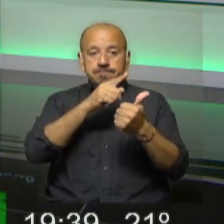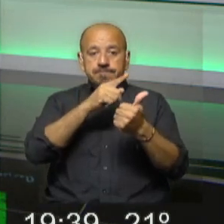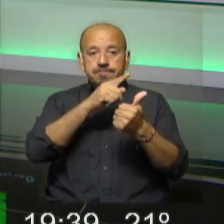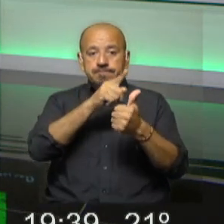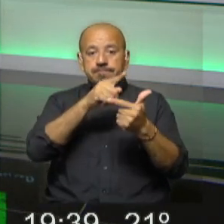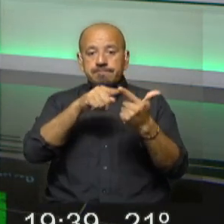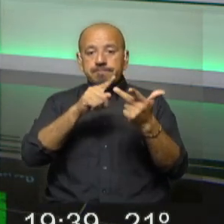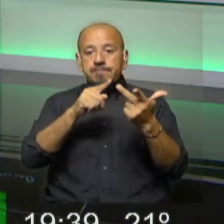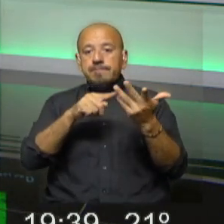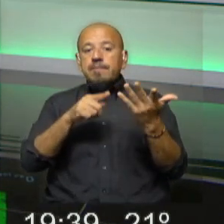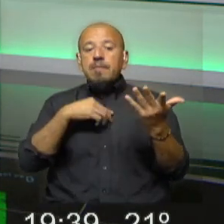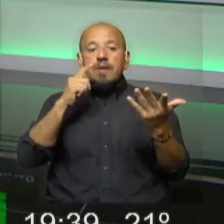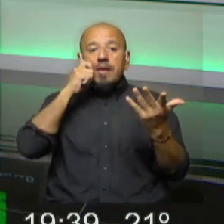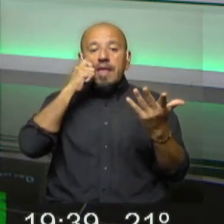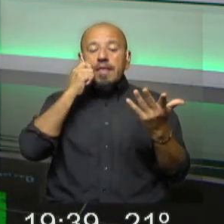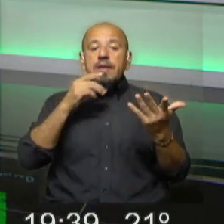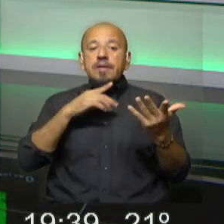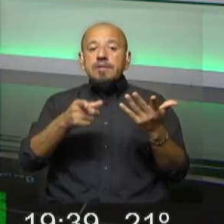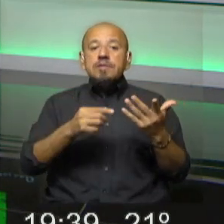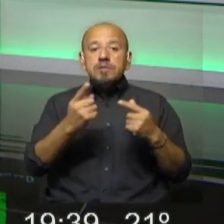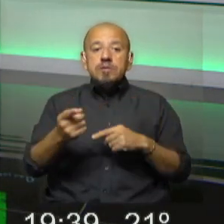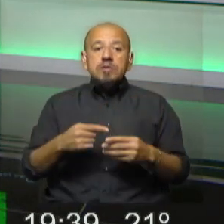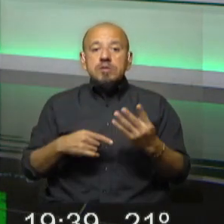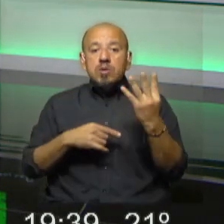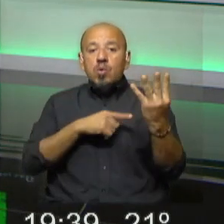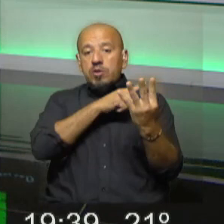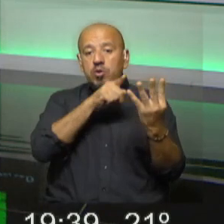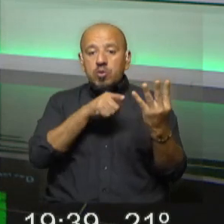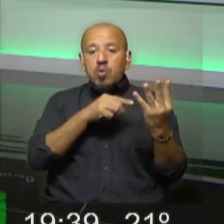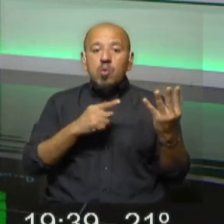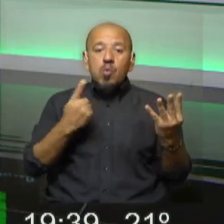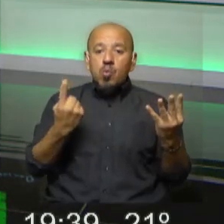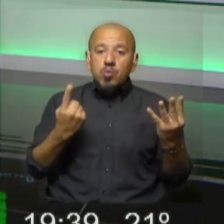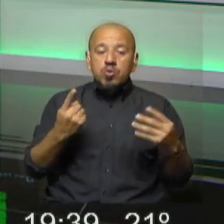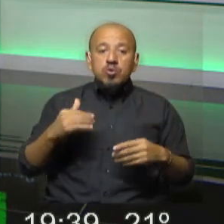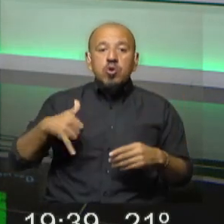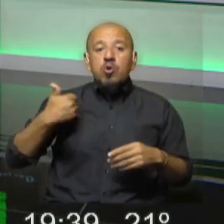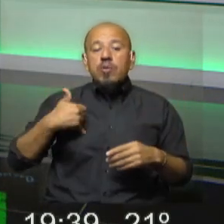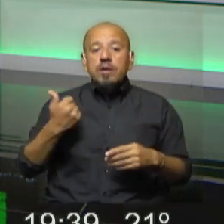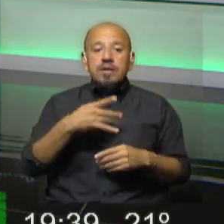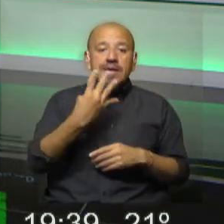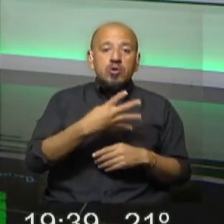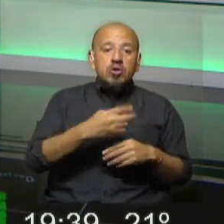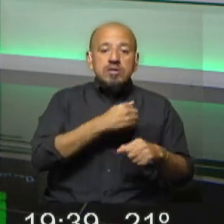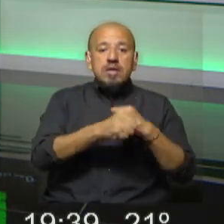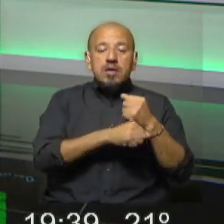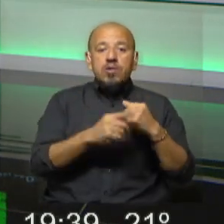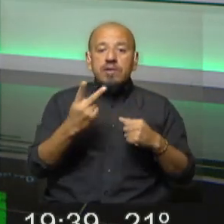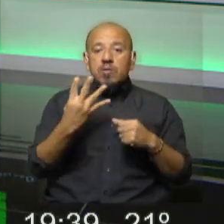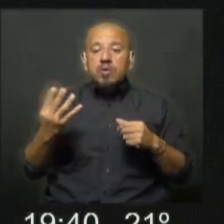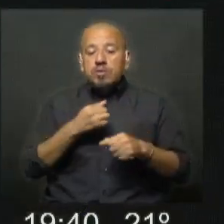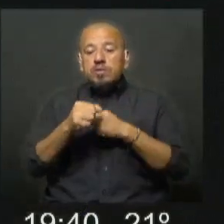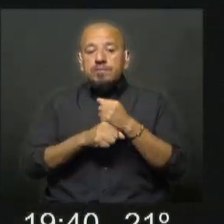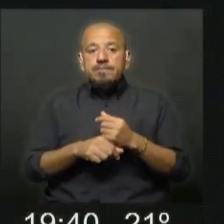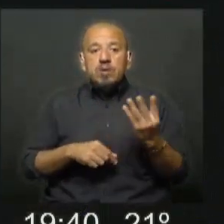discutido varias veces, porque es un fenómeno estructural, que supone que uno de cada cuatro jóvenes, es decir, personas que están entre los 14 y los 24 años, no